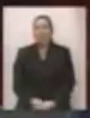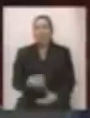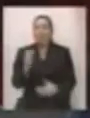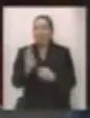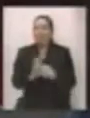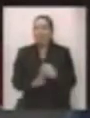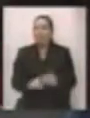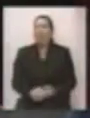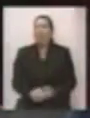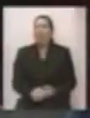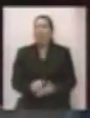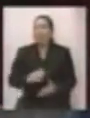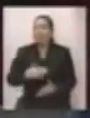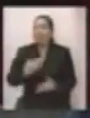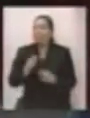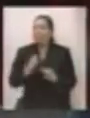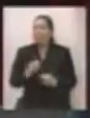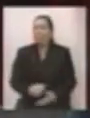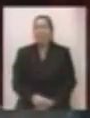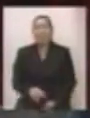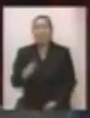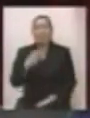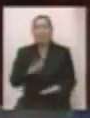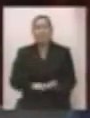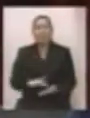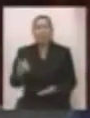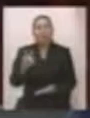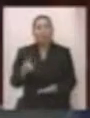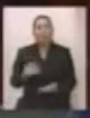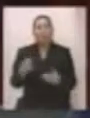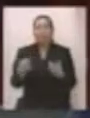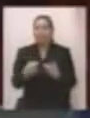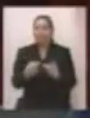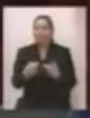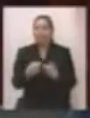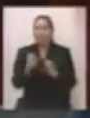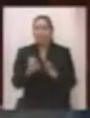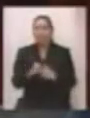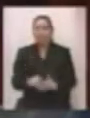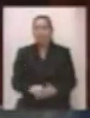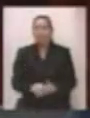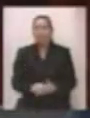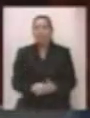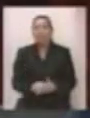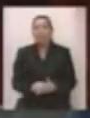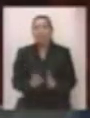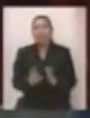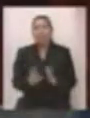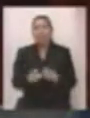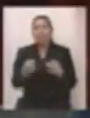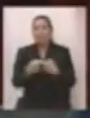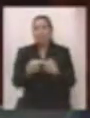para protegerlos de los posibles peligros del mal uso para el acceso a Internet, como por ejemplo a páginas